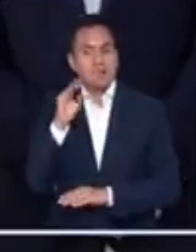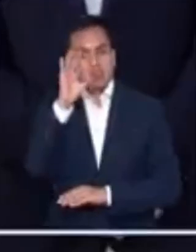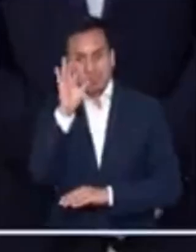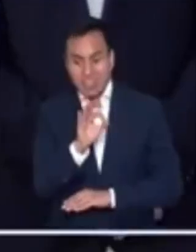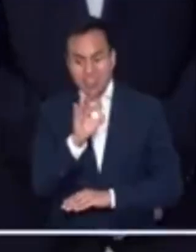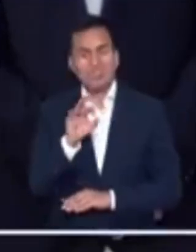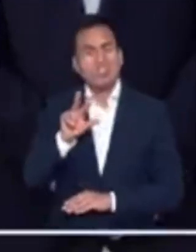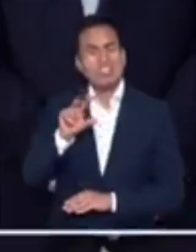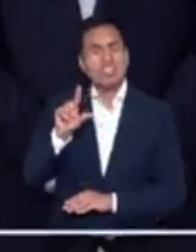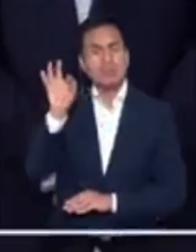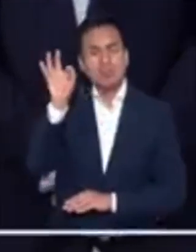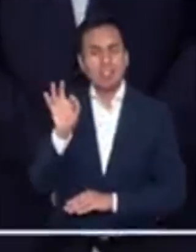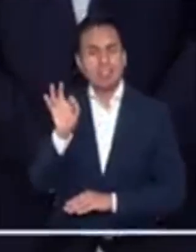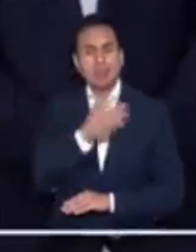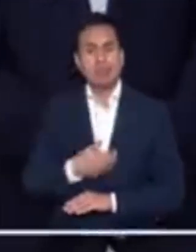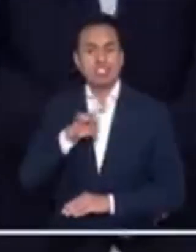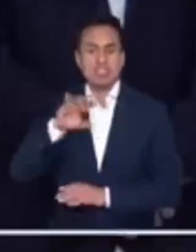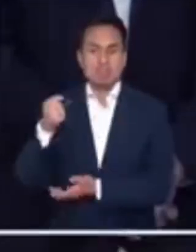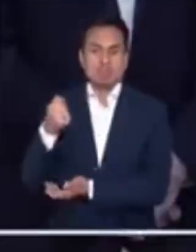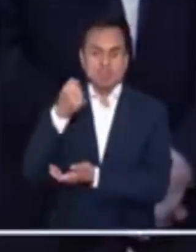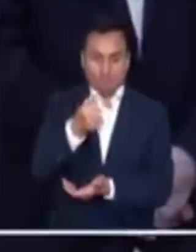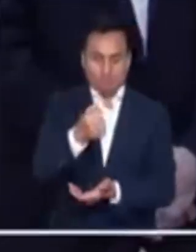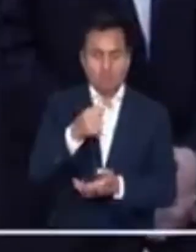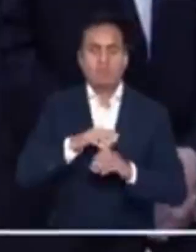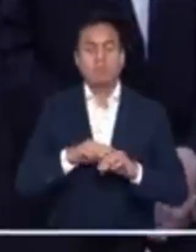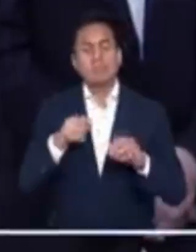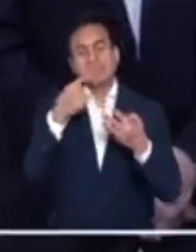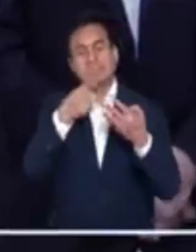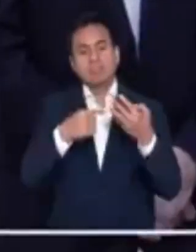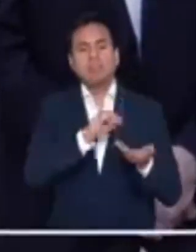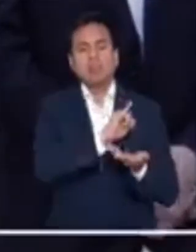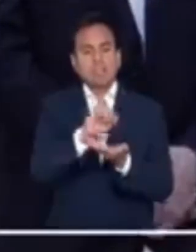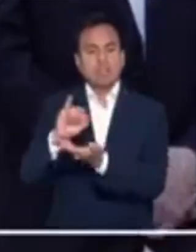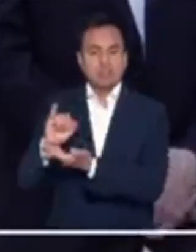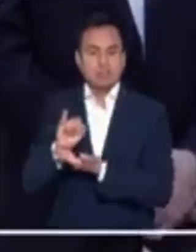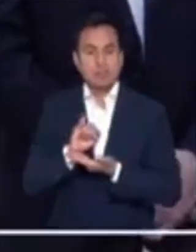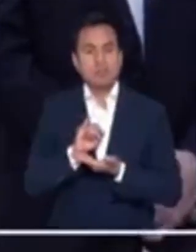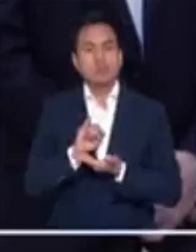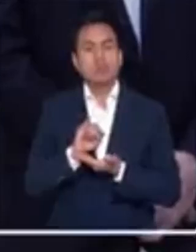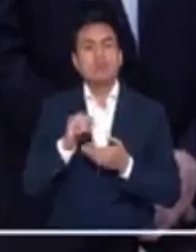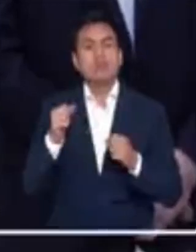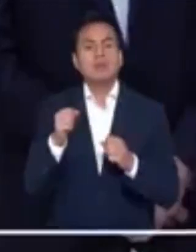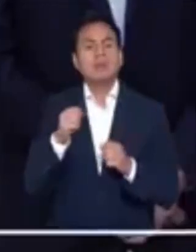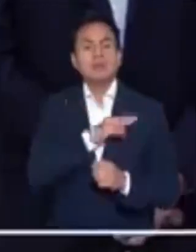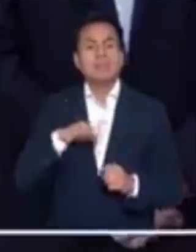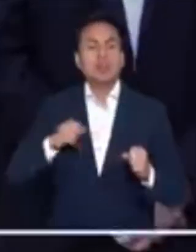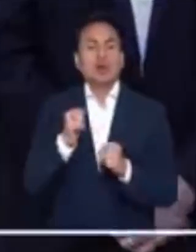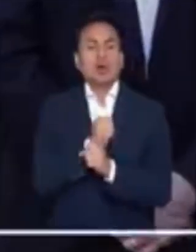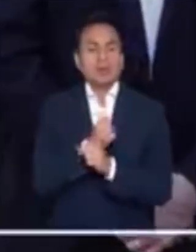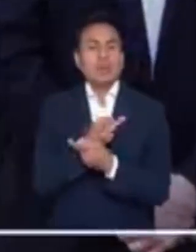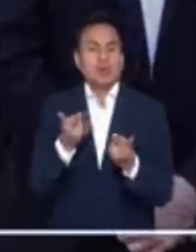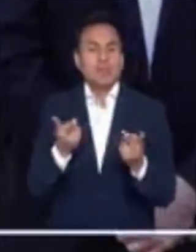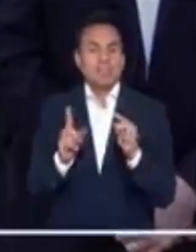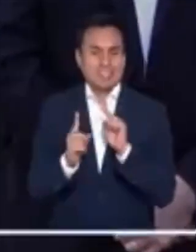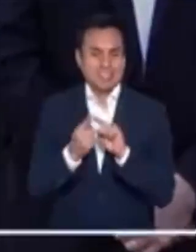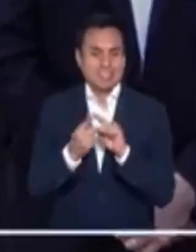13% y el 87% por el gobierno de Chile en distintos organismos. Uno de esos es el Ministerio de Obras Públicas. El Ministerio de